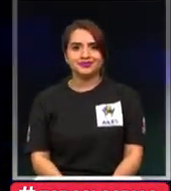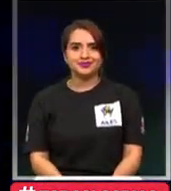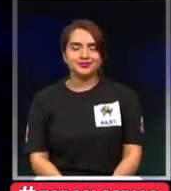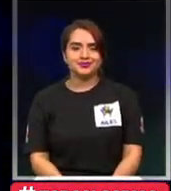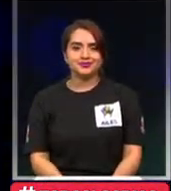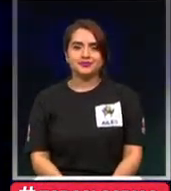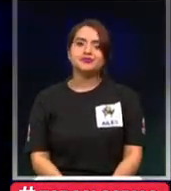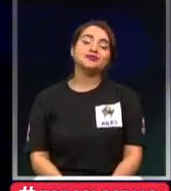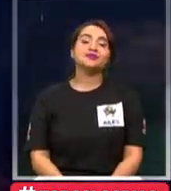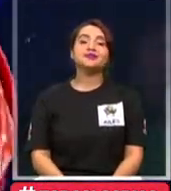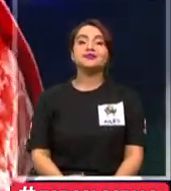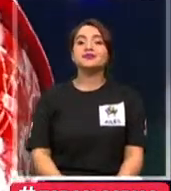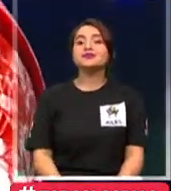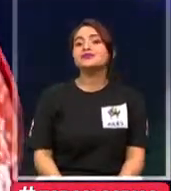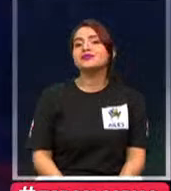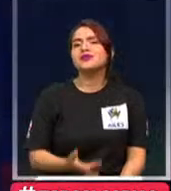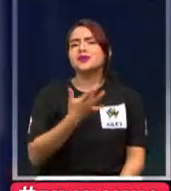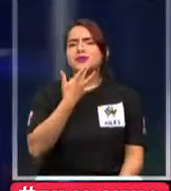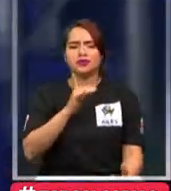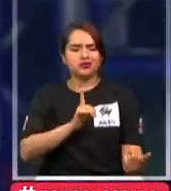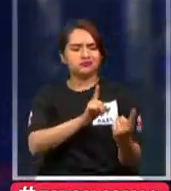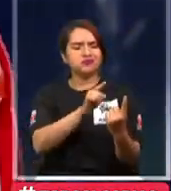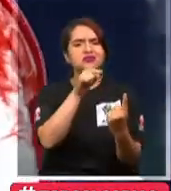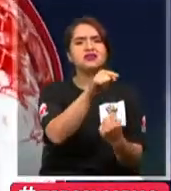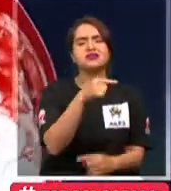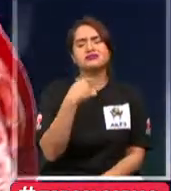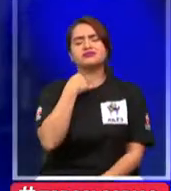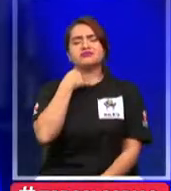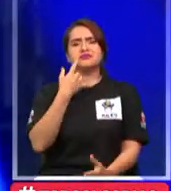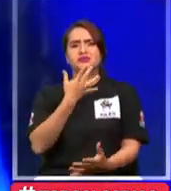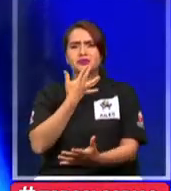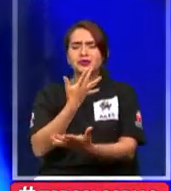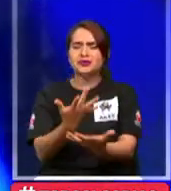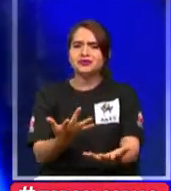feliz? ¿Por qué te hago daño a ti?